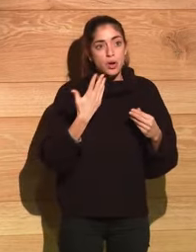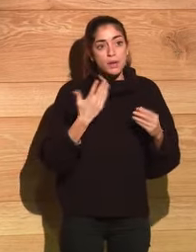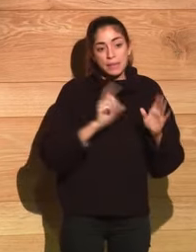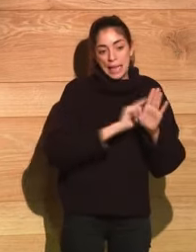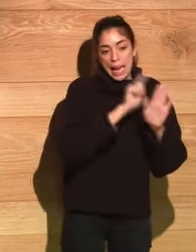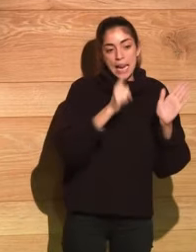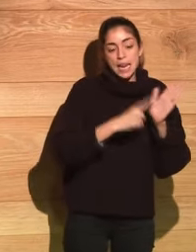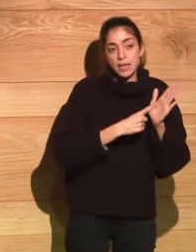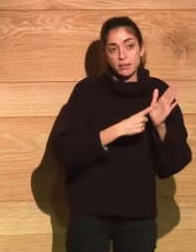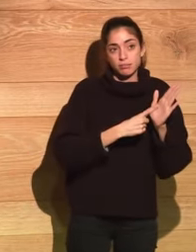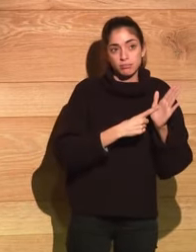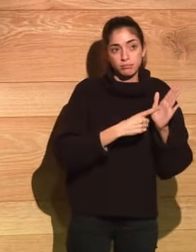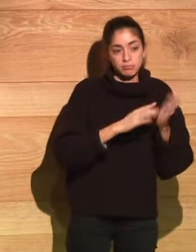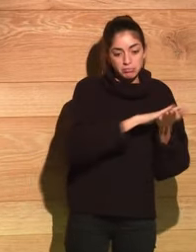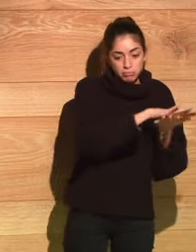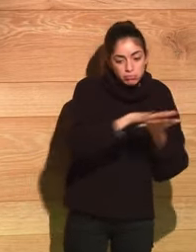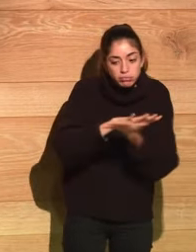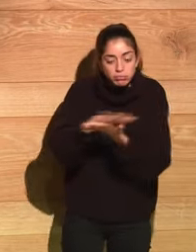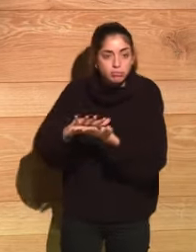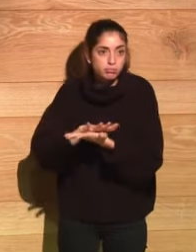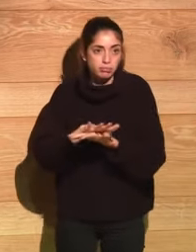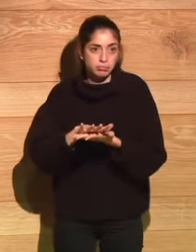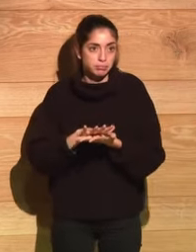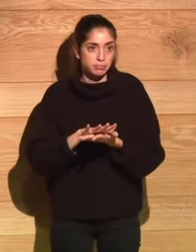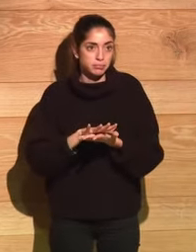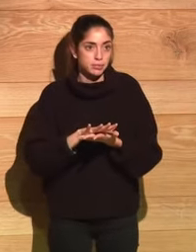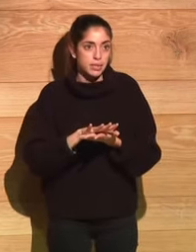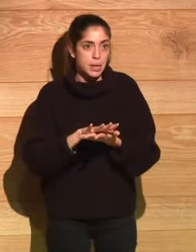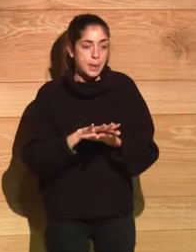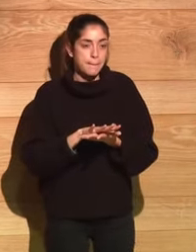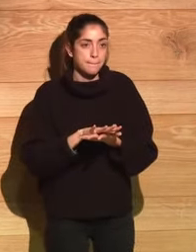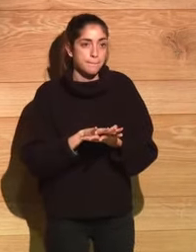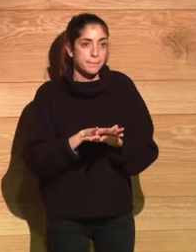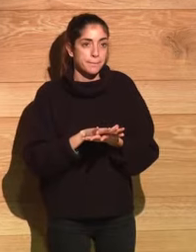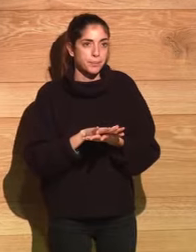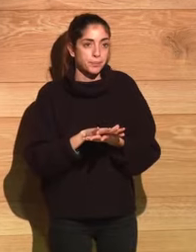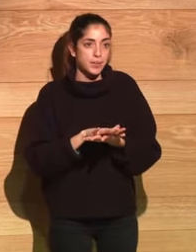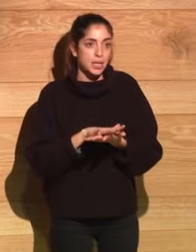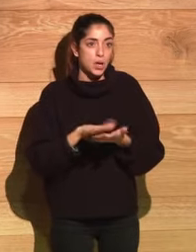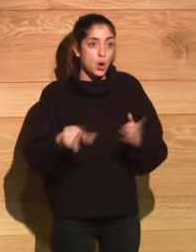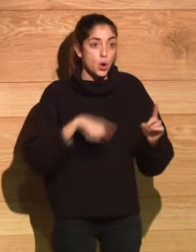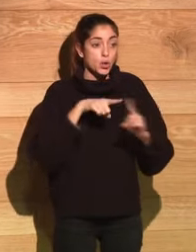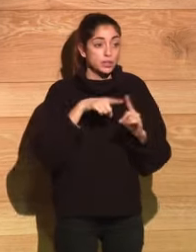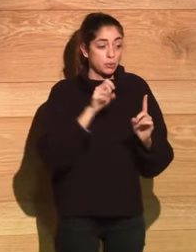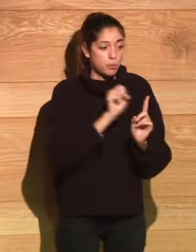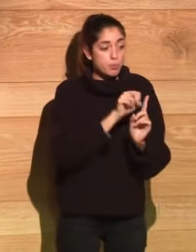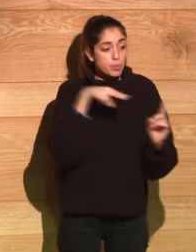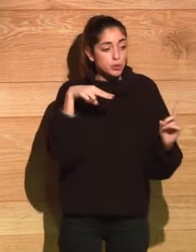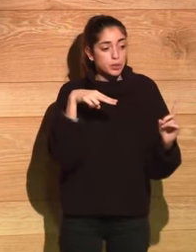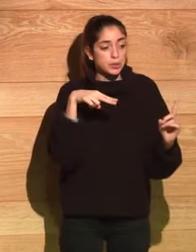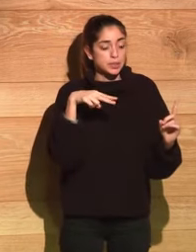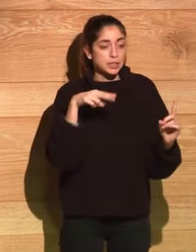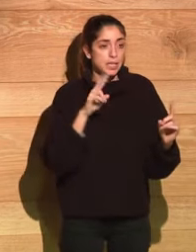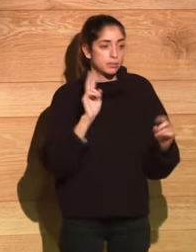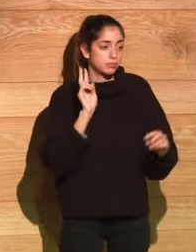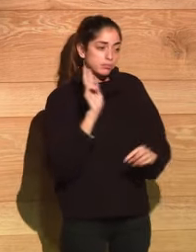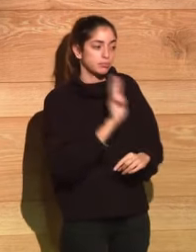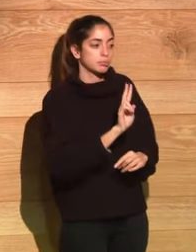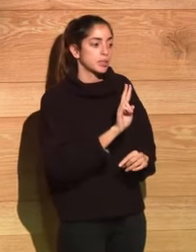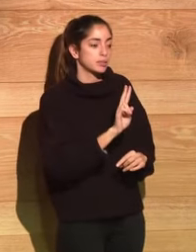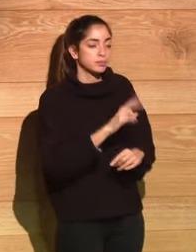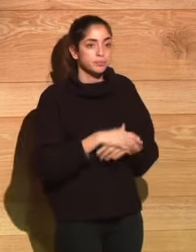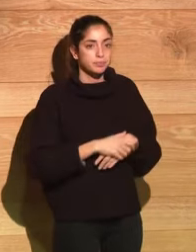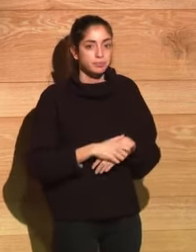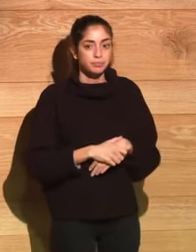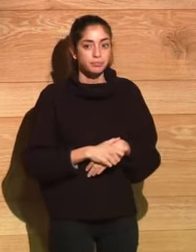ley humana, con tal efectivamente de que alguien ponga su mirada en ti, ¿no?